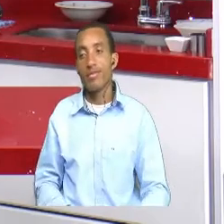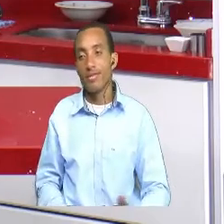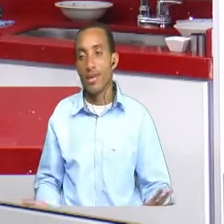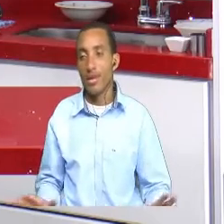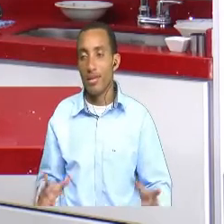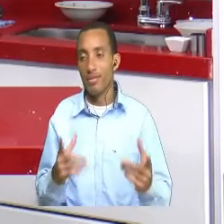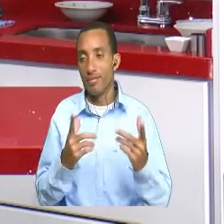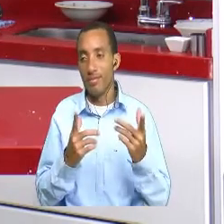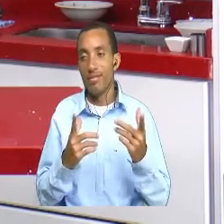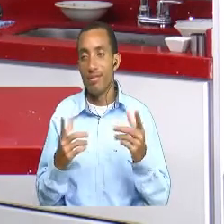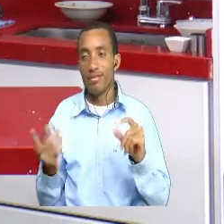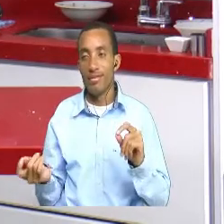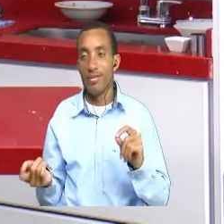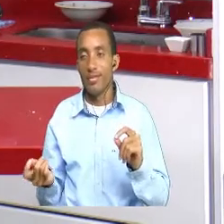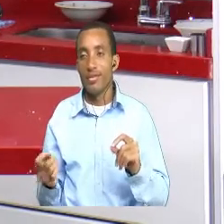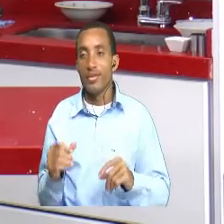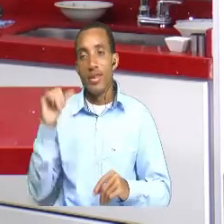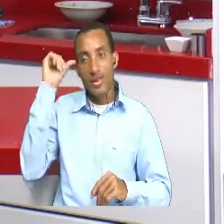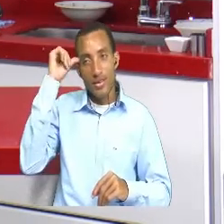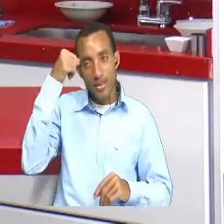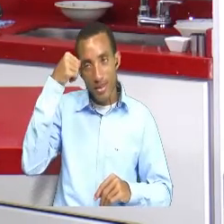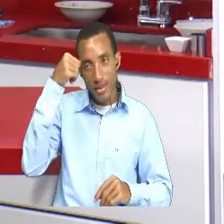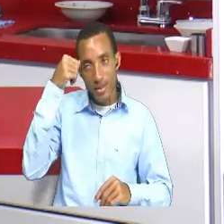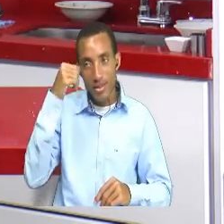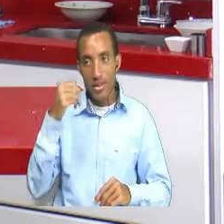nuestra receta del día de hoy